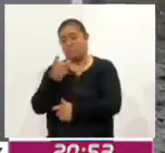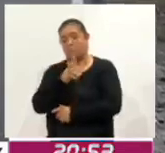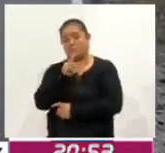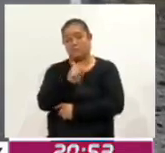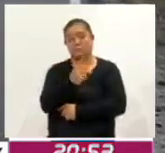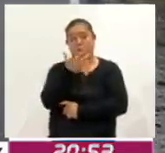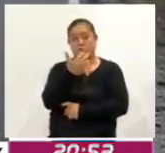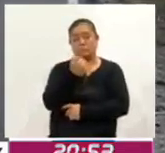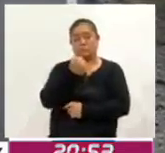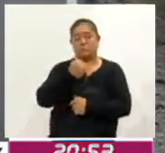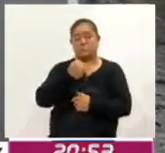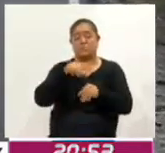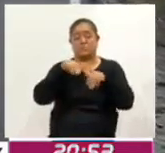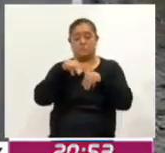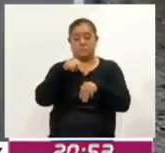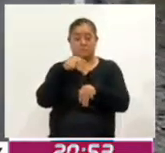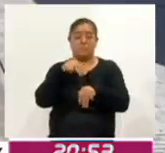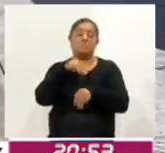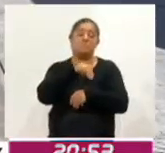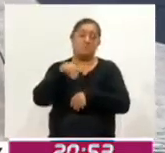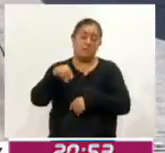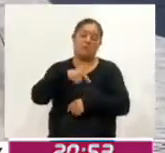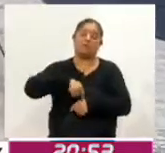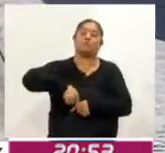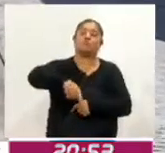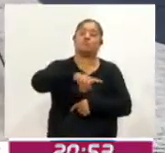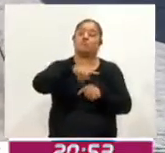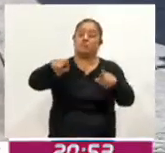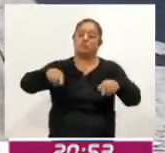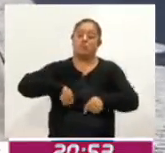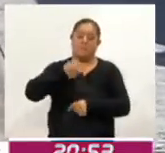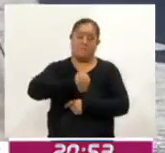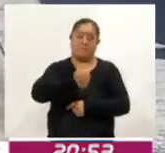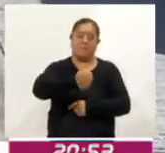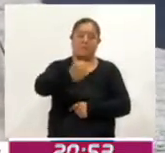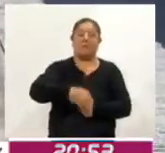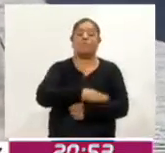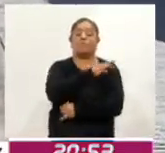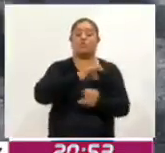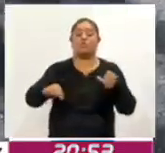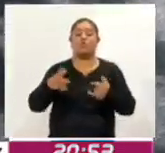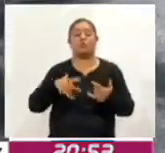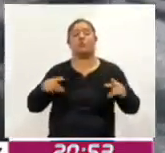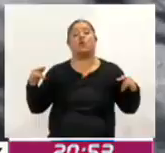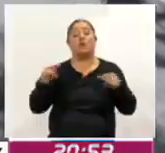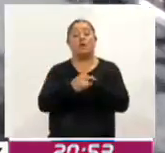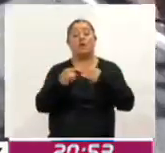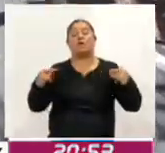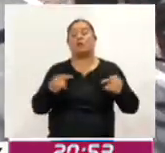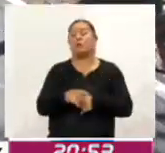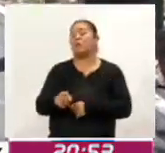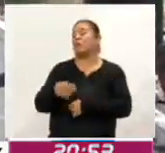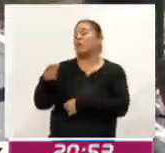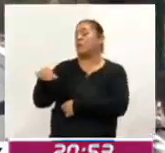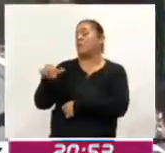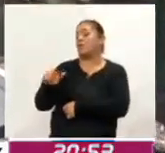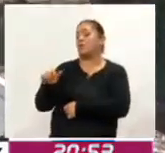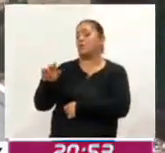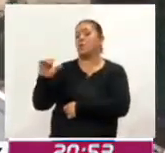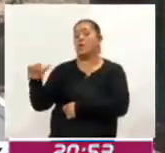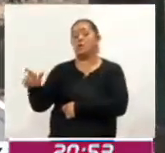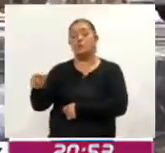El recorrido finalizó con la supervisión de la rehabilitación de la carretera de acceso a Chapultepec y Mauro Angulo, donde se